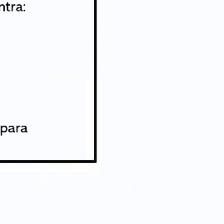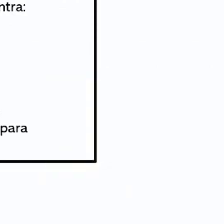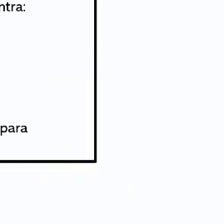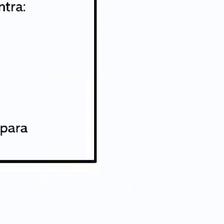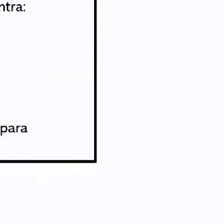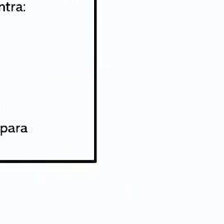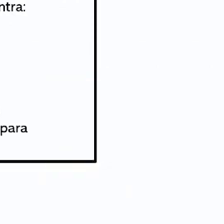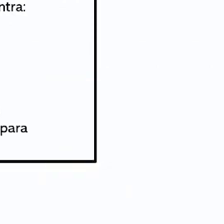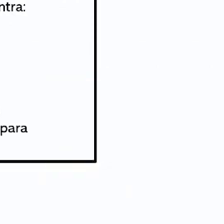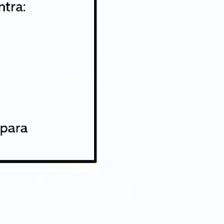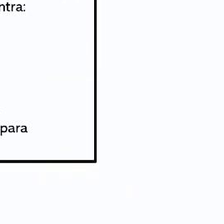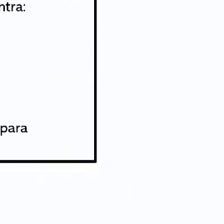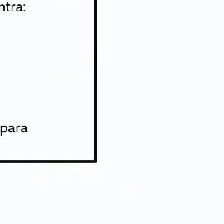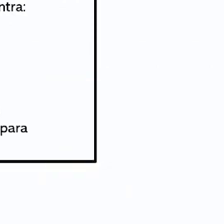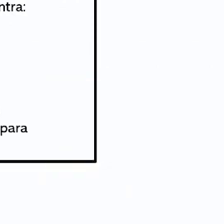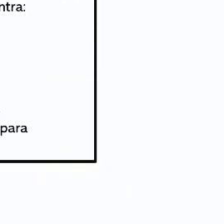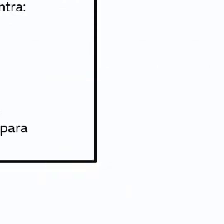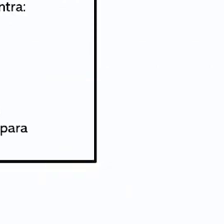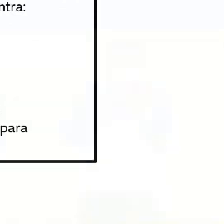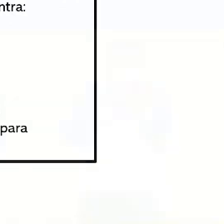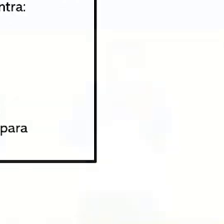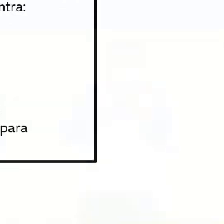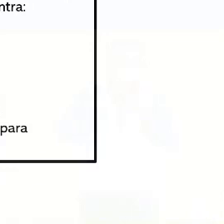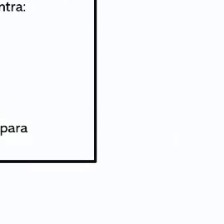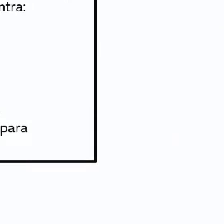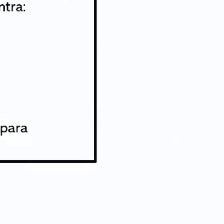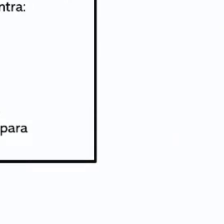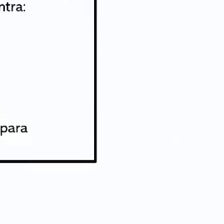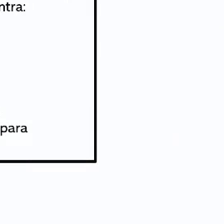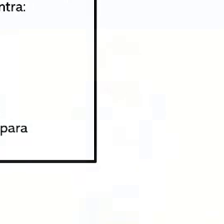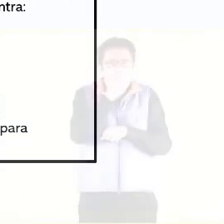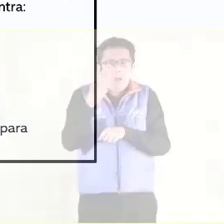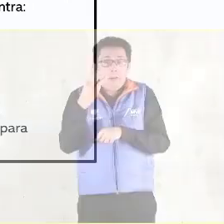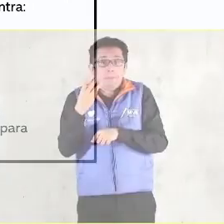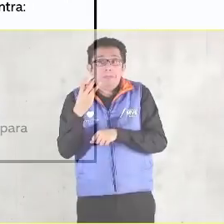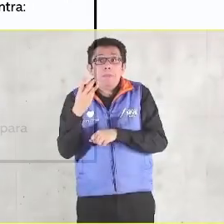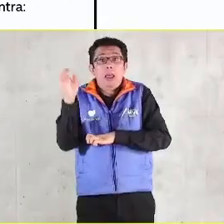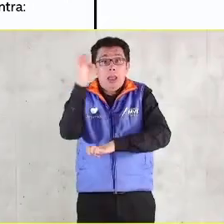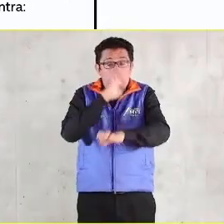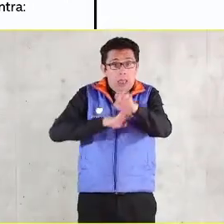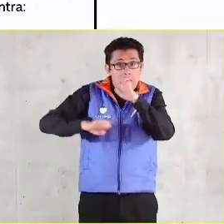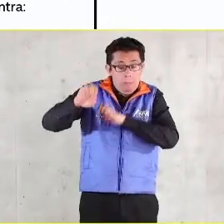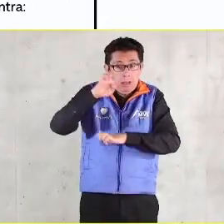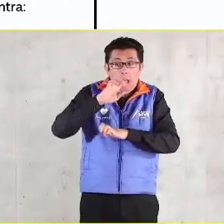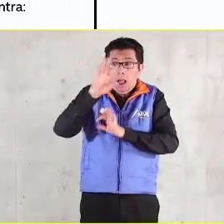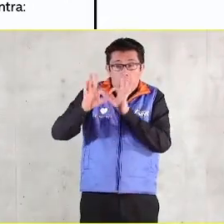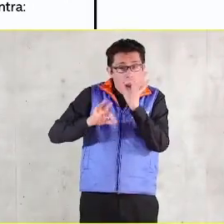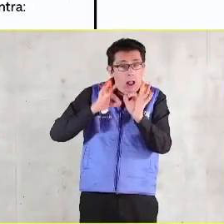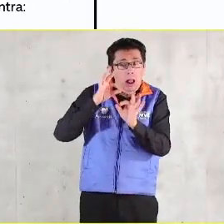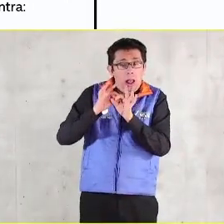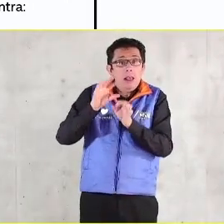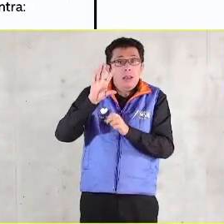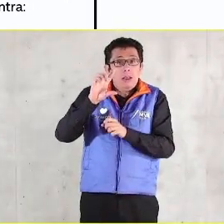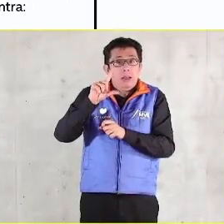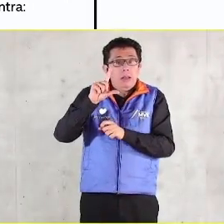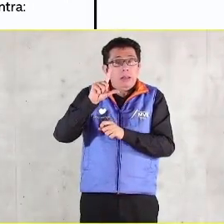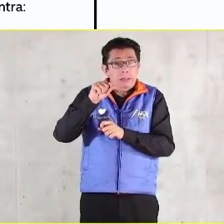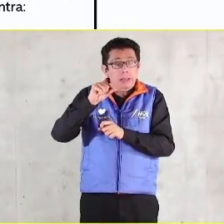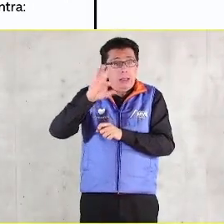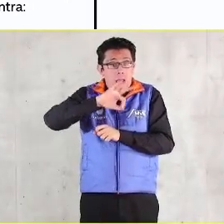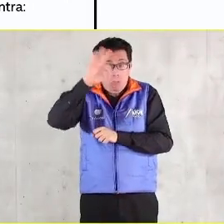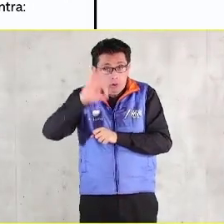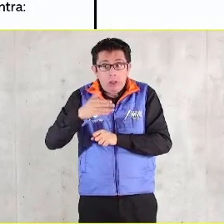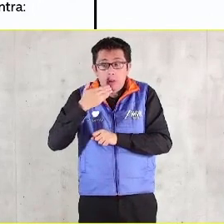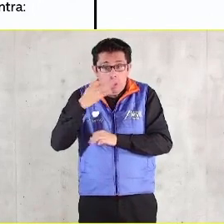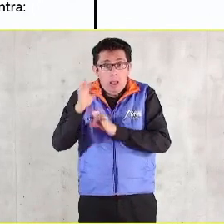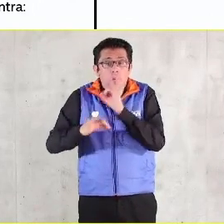Esa calificación variaba entre 1 y 3 y aquellas empresas que cumplían con un 70% de las evidencias eran